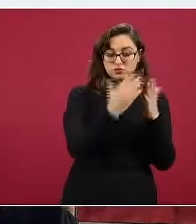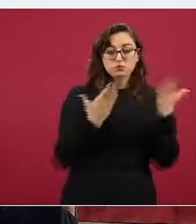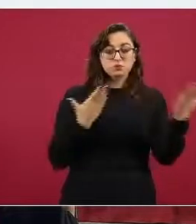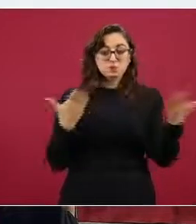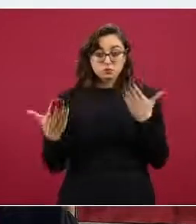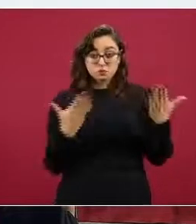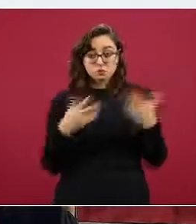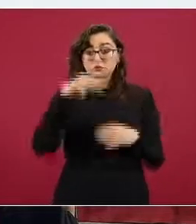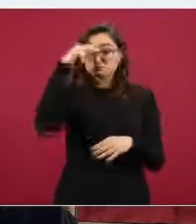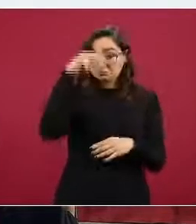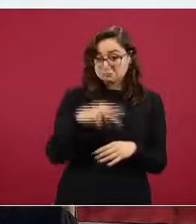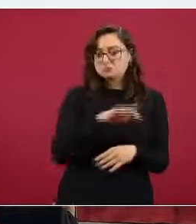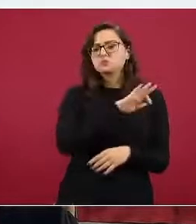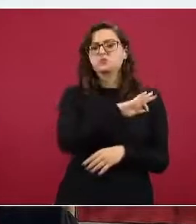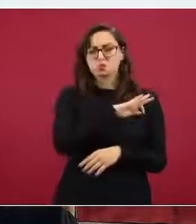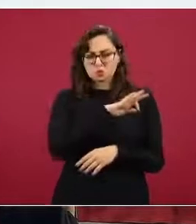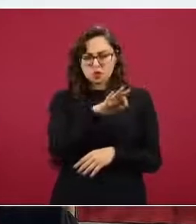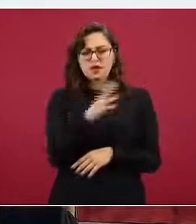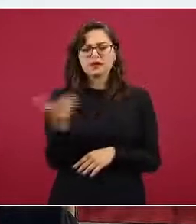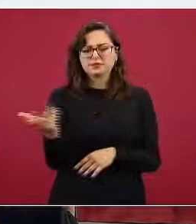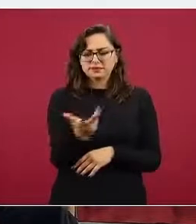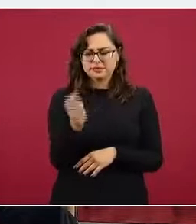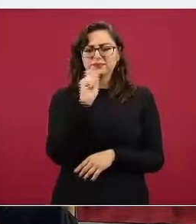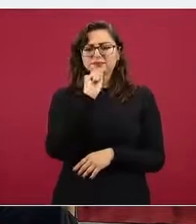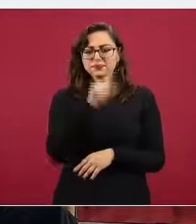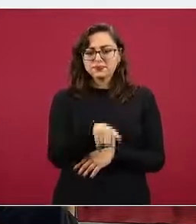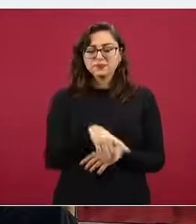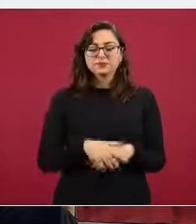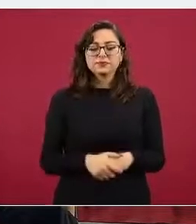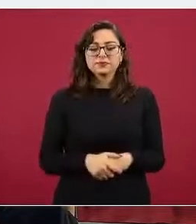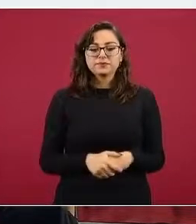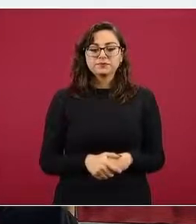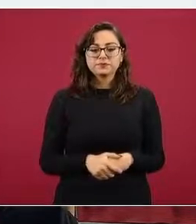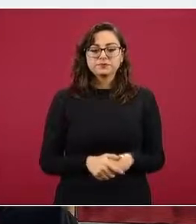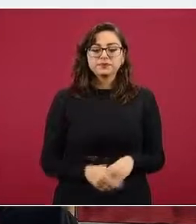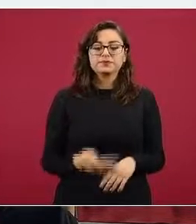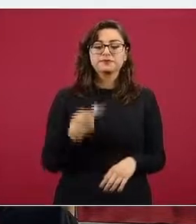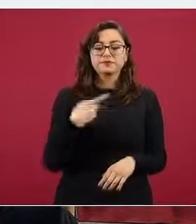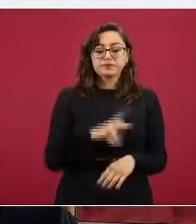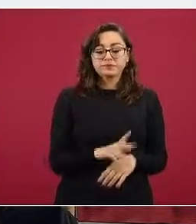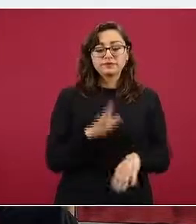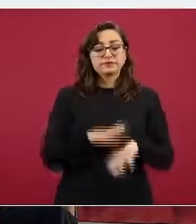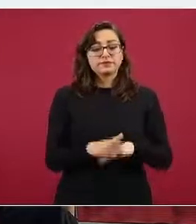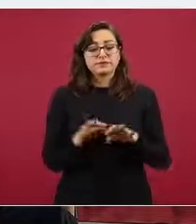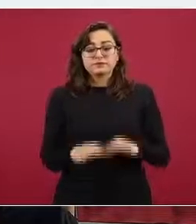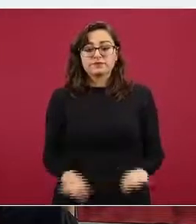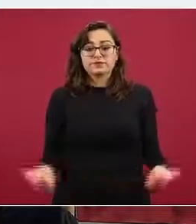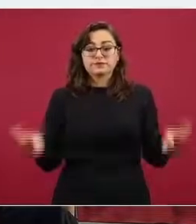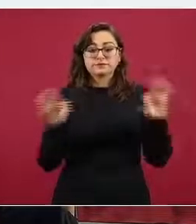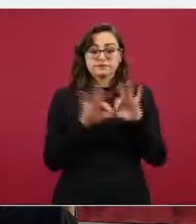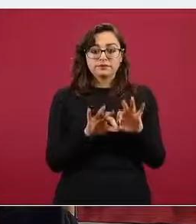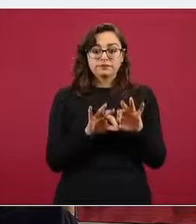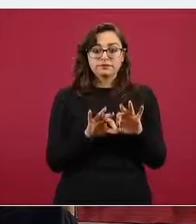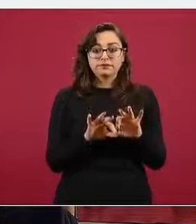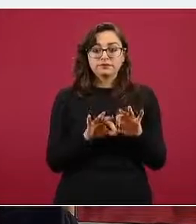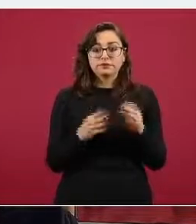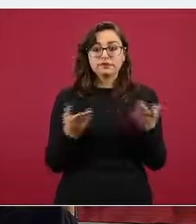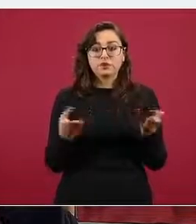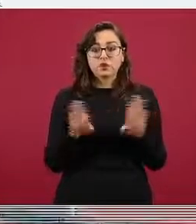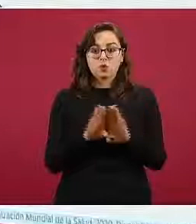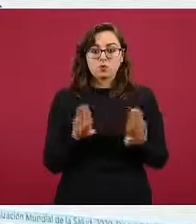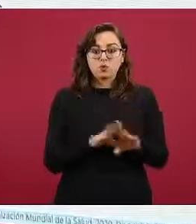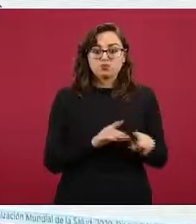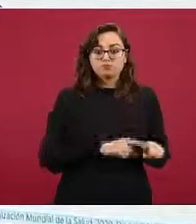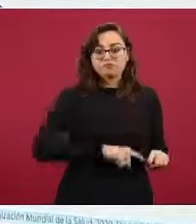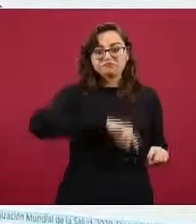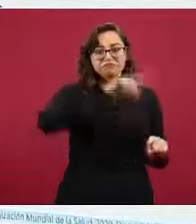con México, hágalo, es un buen ejercicio, pero lo que quiero representar en este breve recorrido es la diversidad de